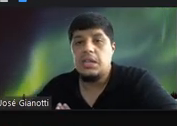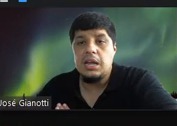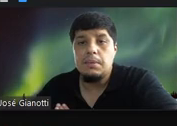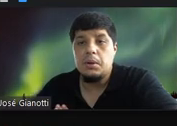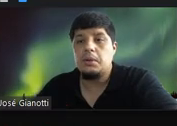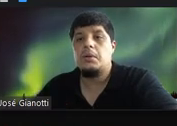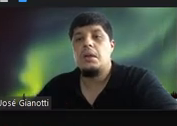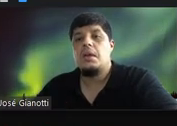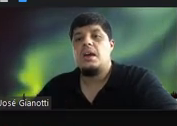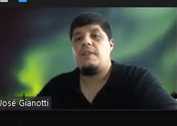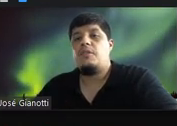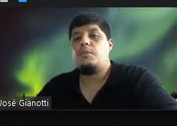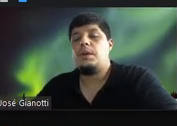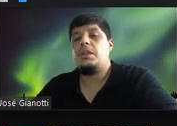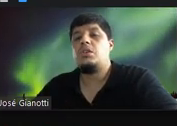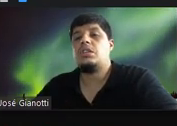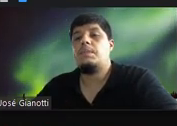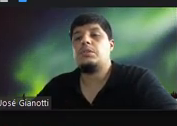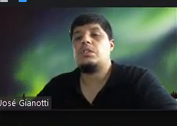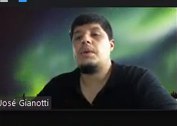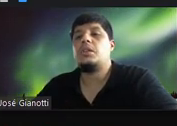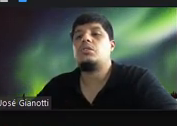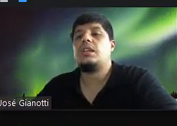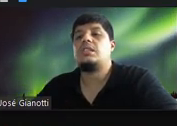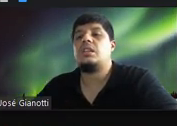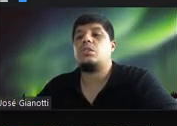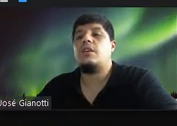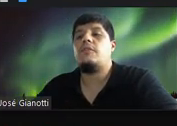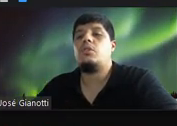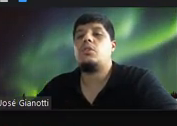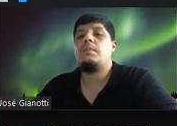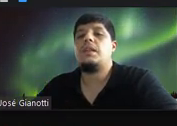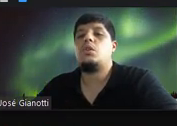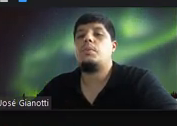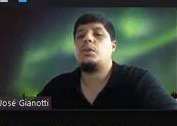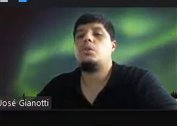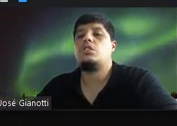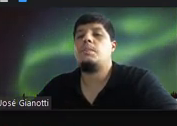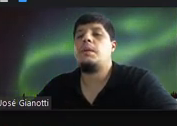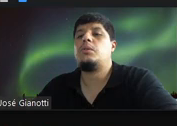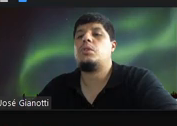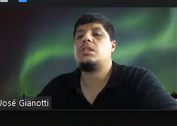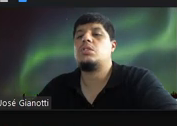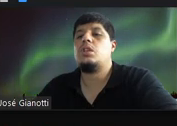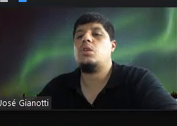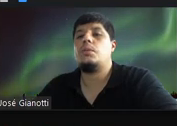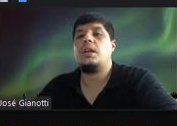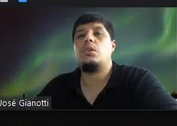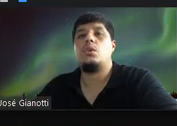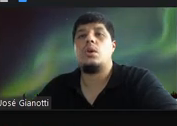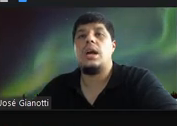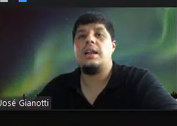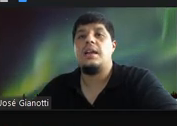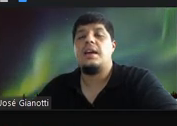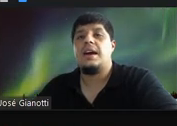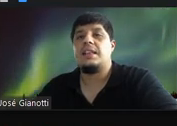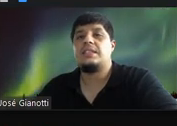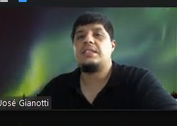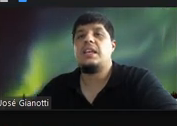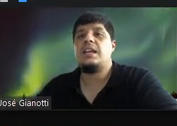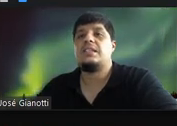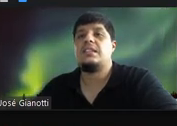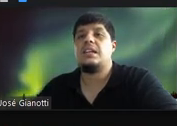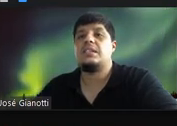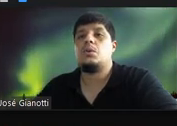mismo porcentaje, pero bueno. Aforos permitidos en espacios abiertos sin restricción de aforos, respetando los protocolos y previa autorización del gobierno local.